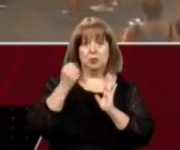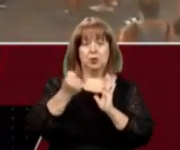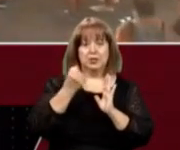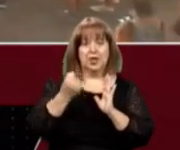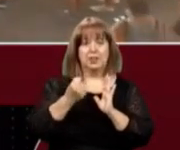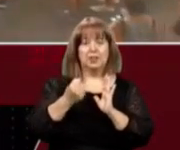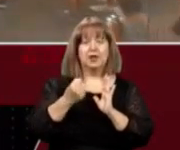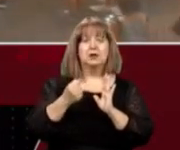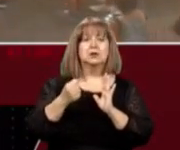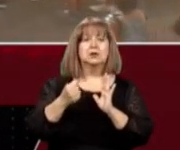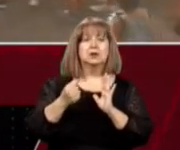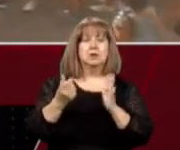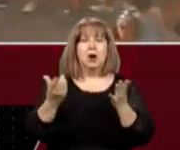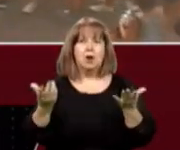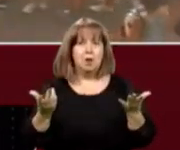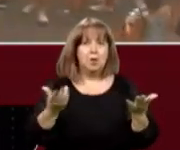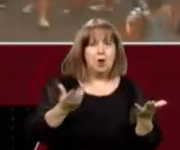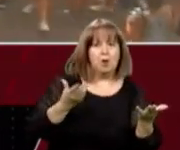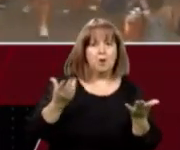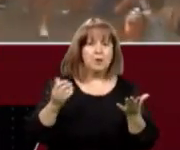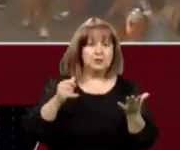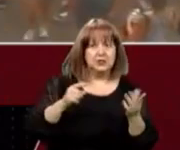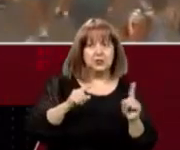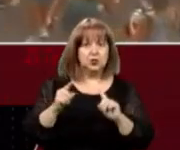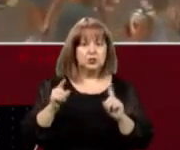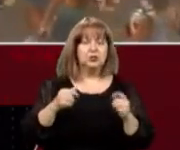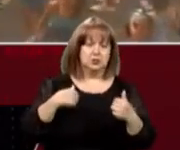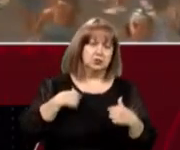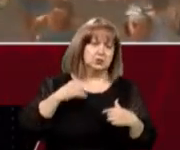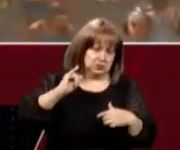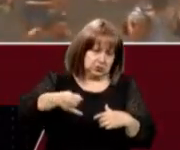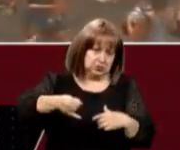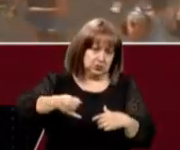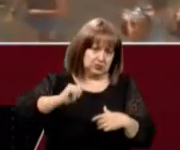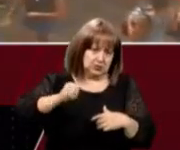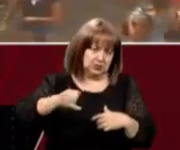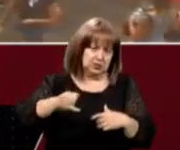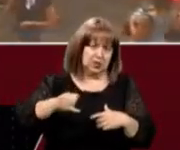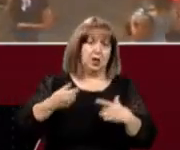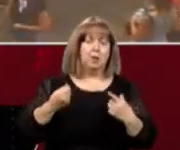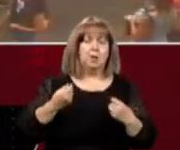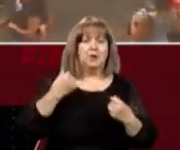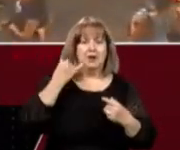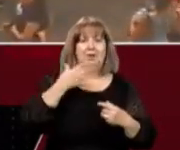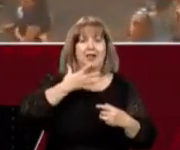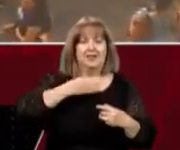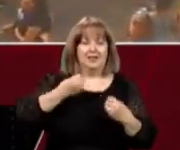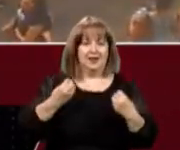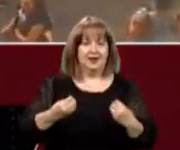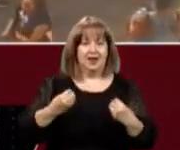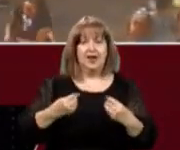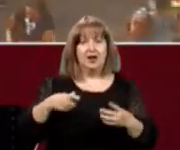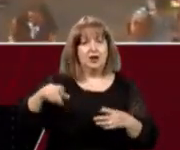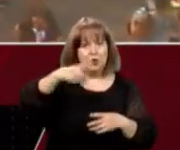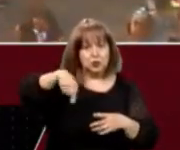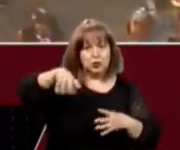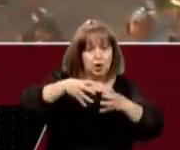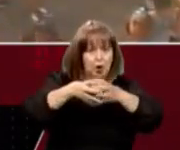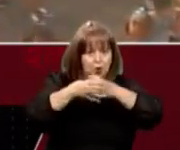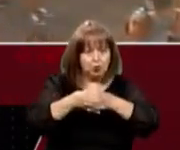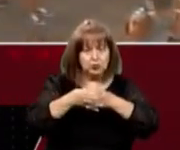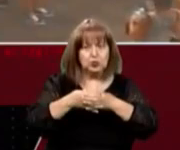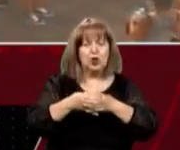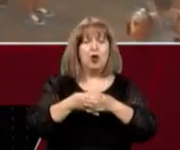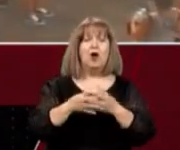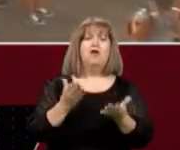mantener a lo largo de los años y que ha marcado un hito para entender que colectivamente podemos seguir luchando por otros